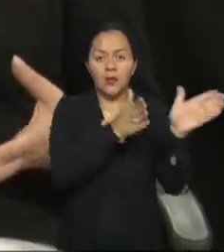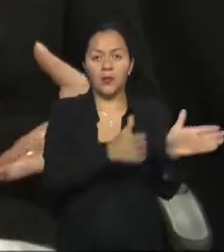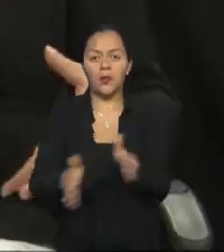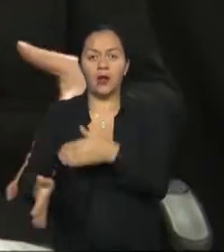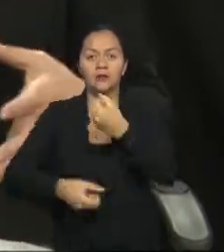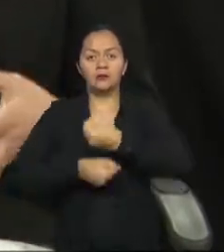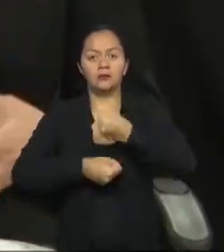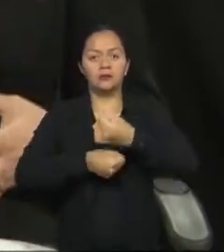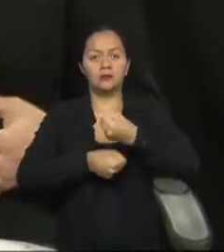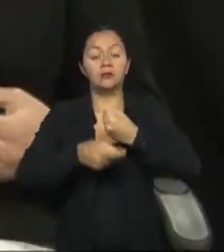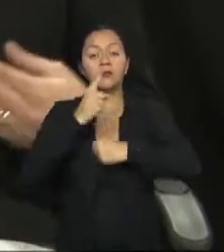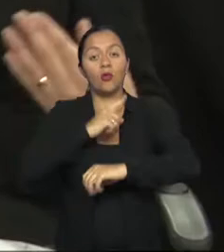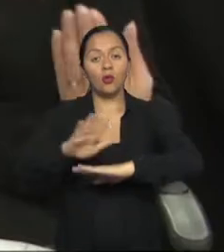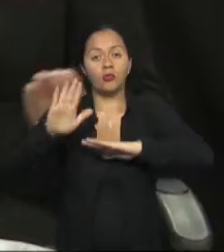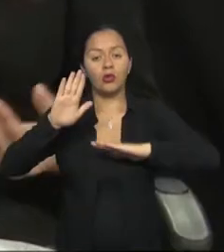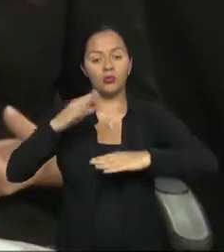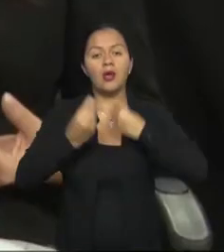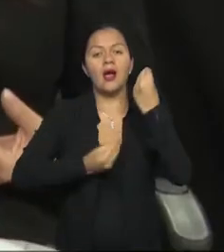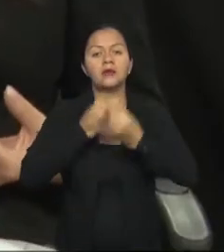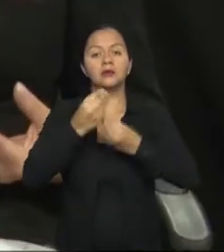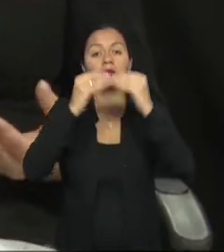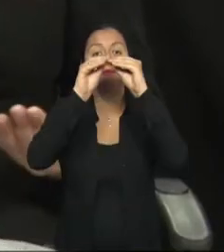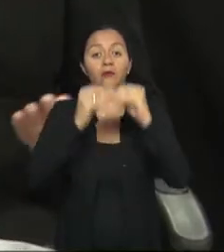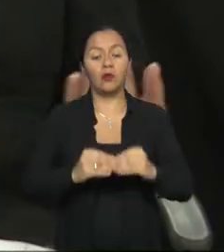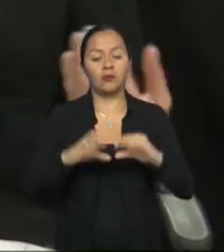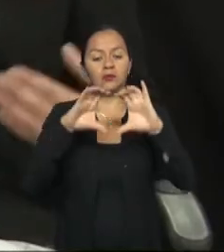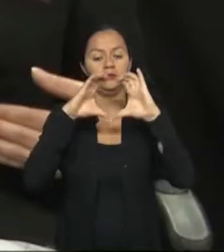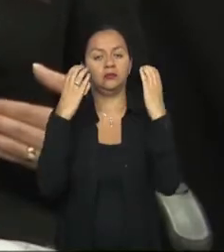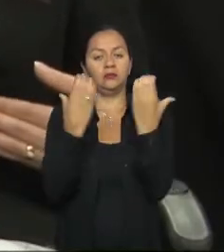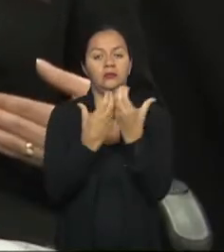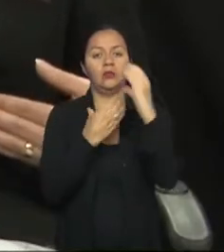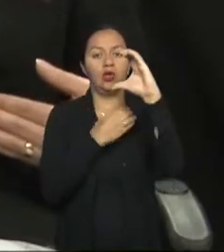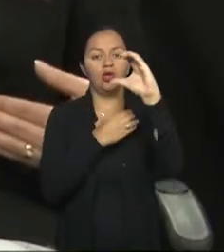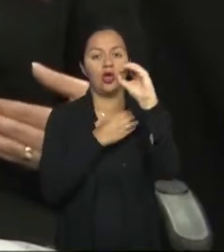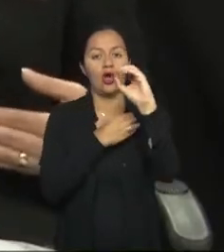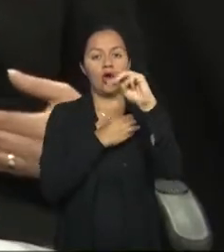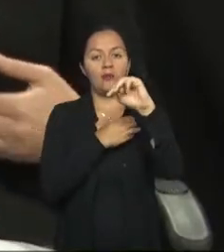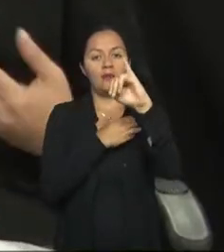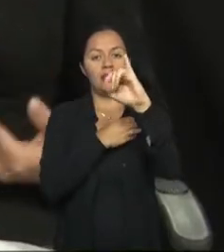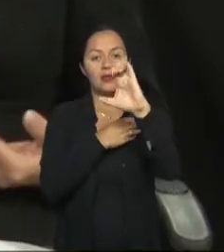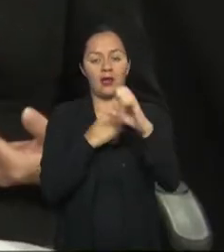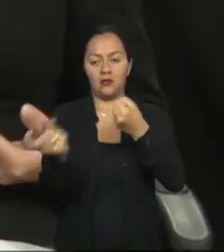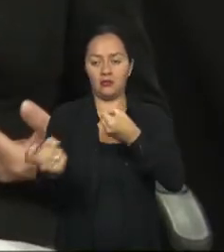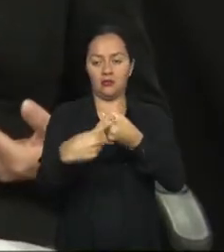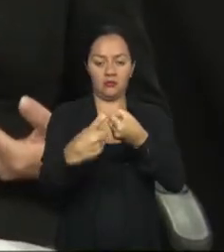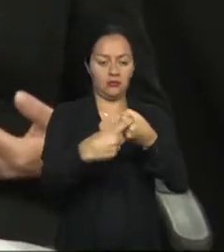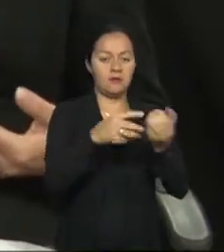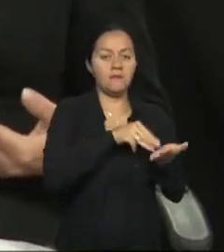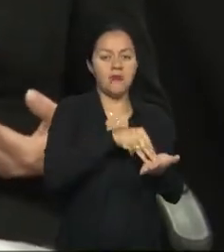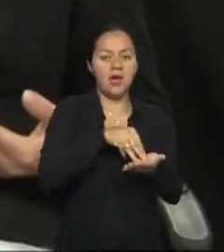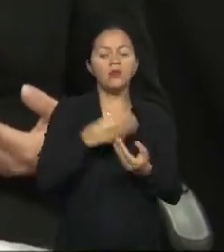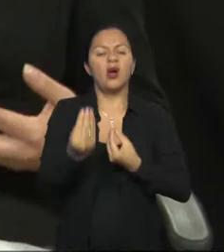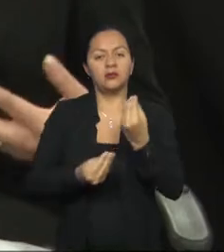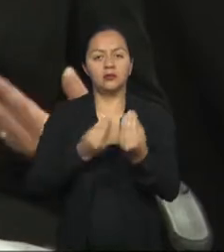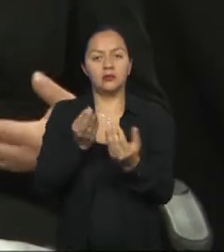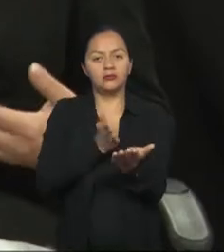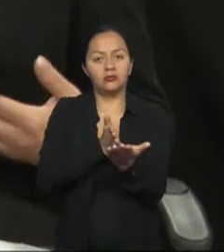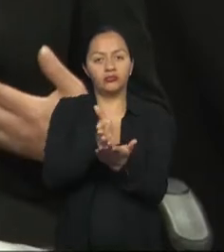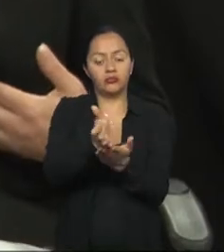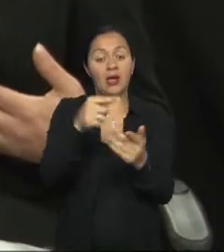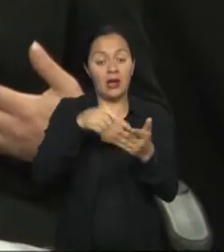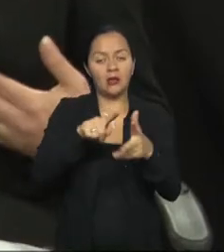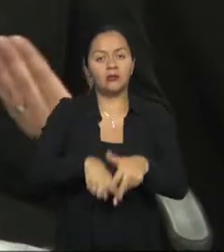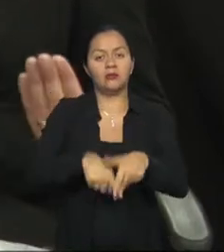concretas. Vamos a comprometerlos, vamos a formar un comité. Ahora todos somos parte de esto, ¿cómo lo vamos a hacer? Y empiezas a